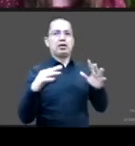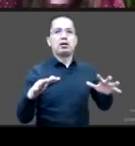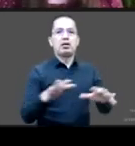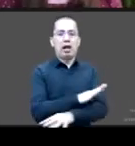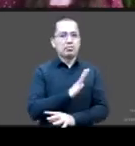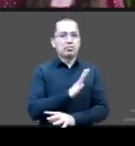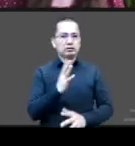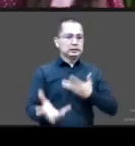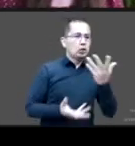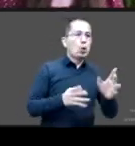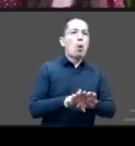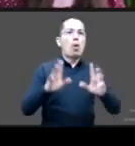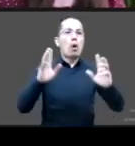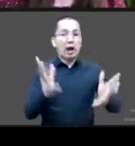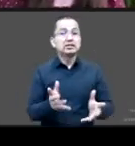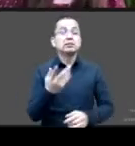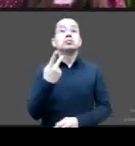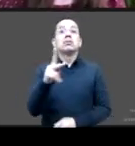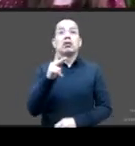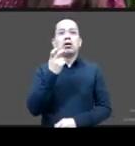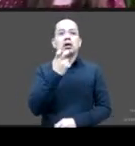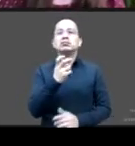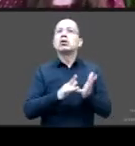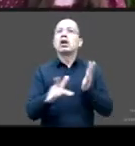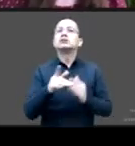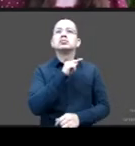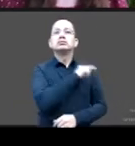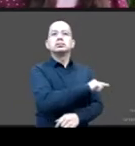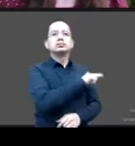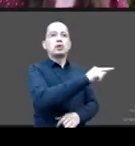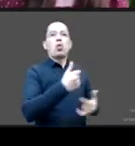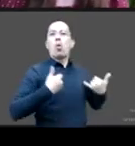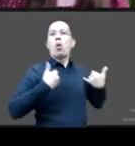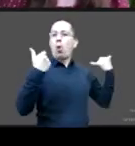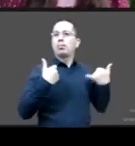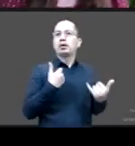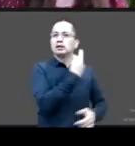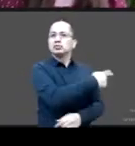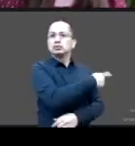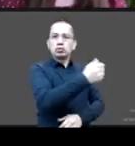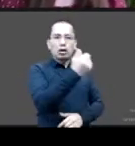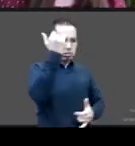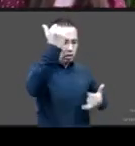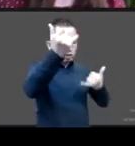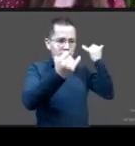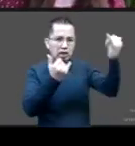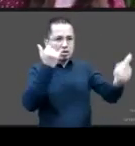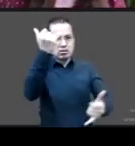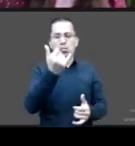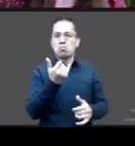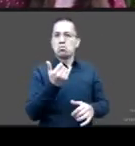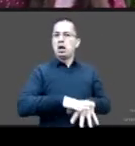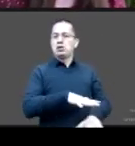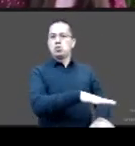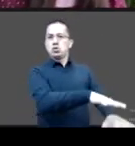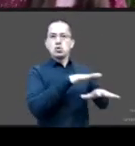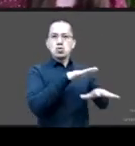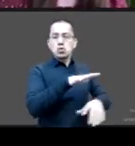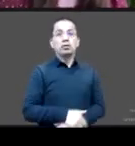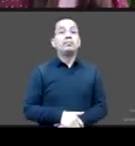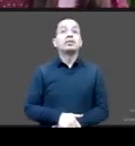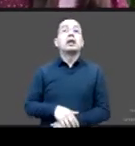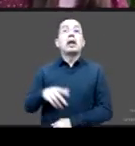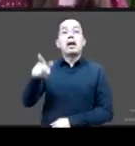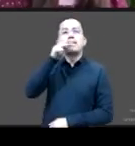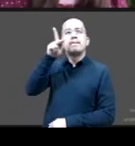jóvenes que no dejan de sorprendernos y bien lo decía aquí en la frase el Papa Francisco que los jóvenes no son el futuro sino